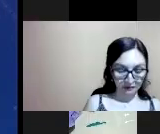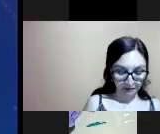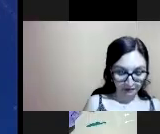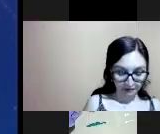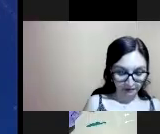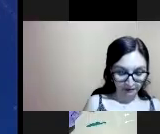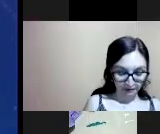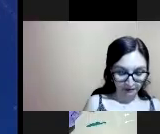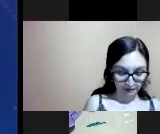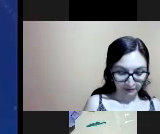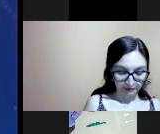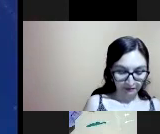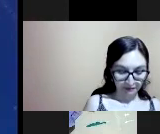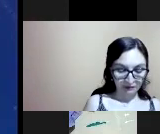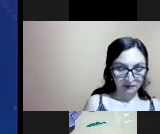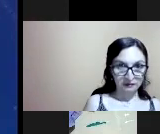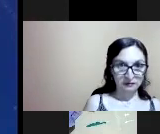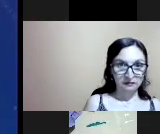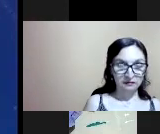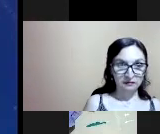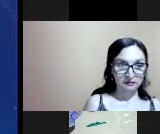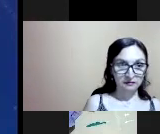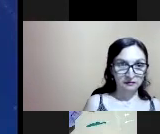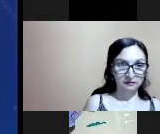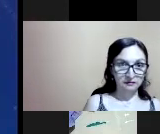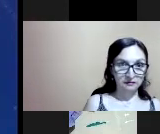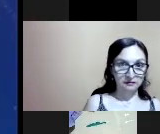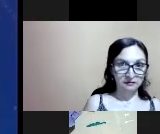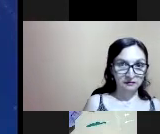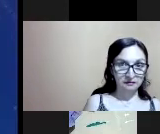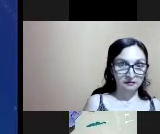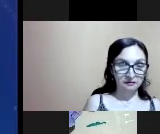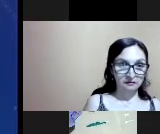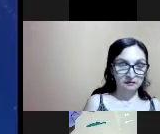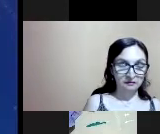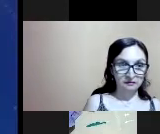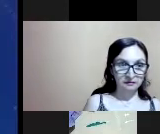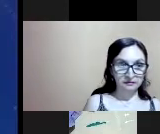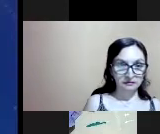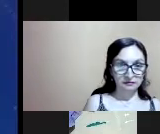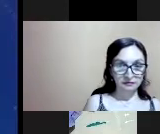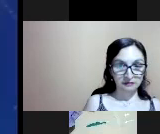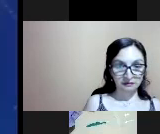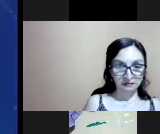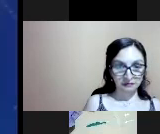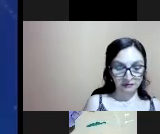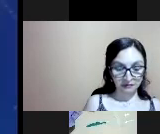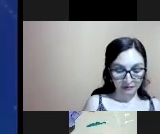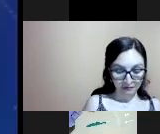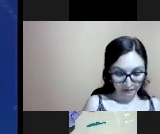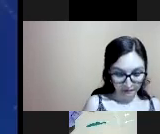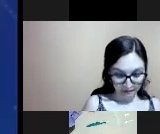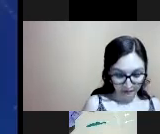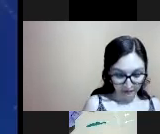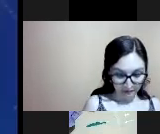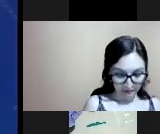que es la fuerza a nivel de la estructura del diafragma, ¿no? Puede hacerlo también con un globo también. Ejercicios respiratorios,